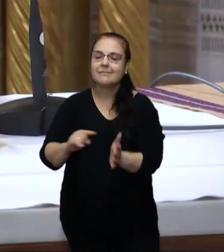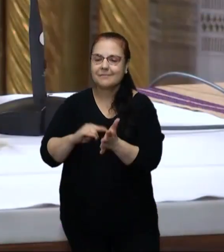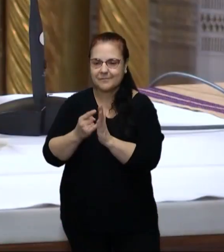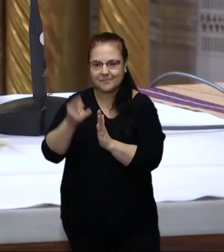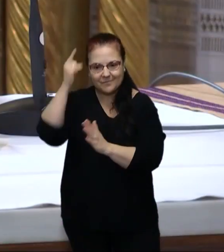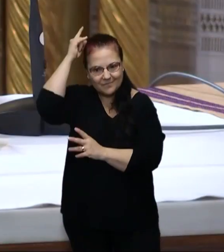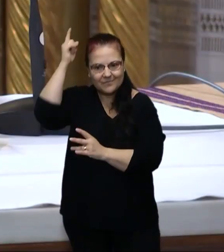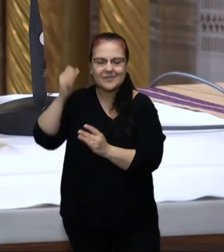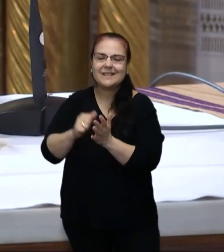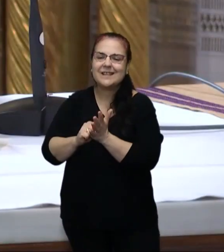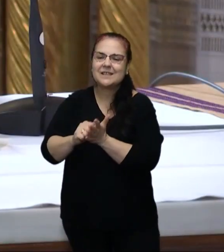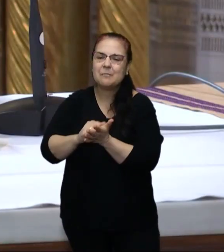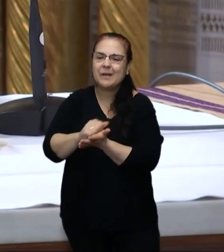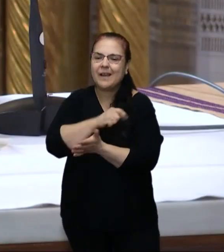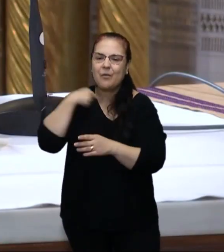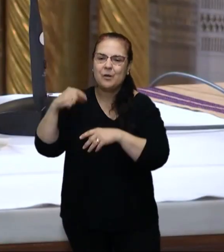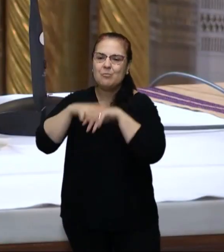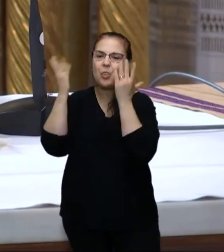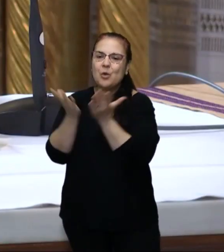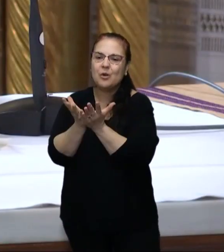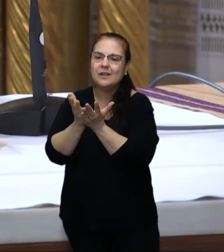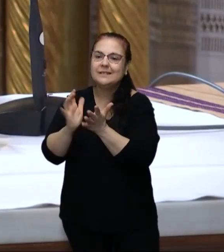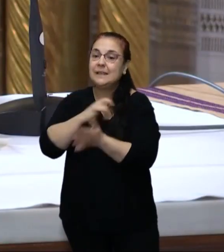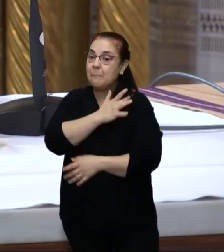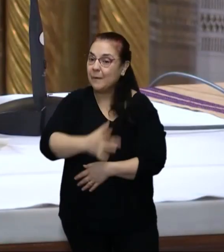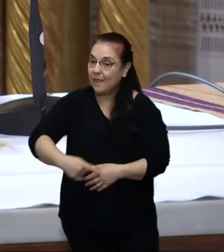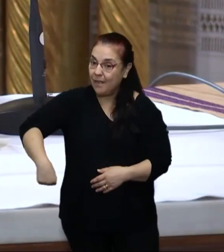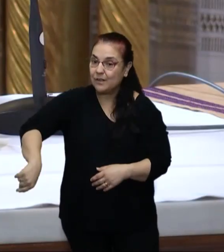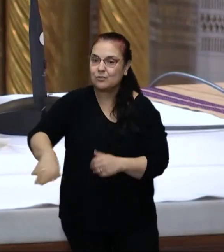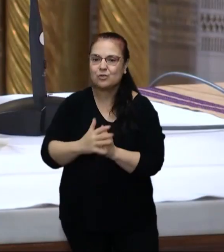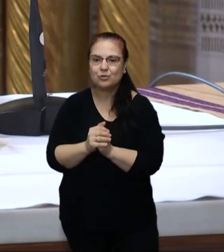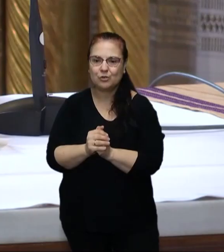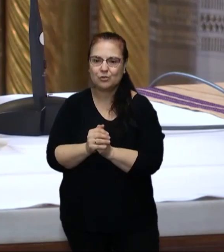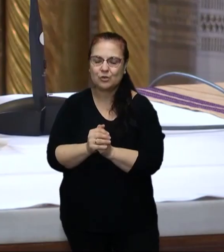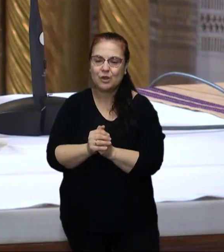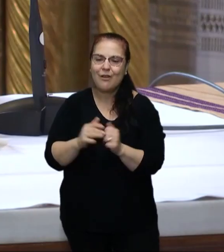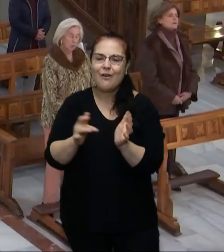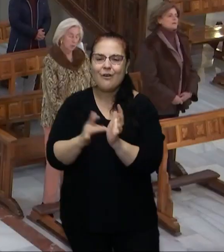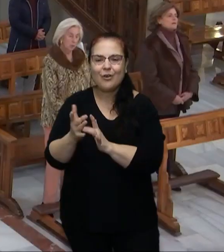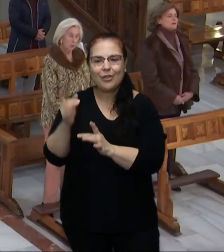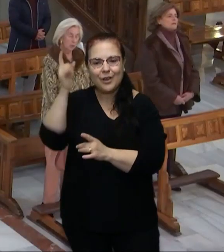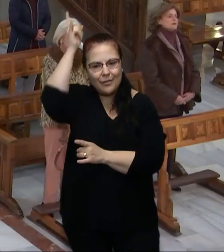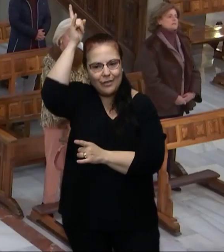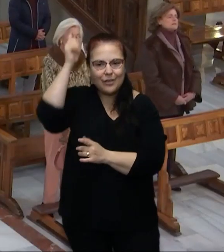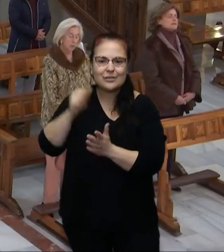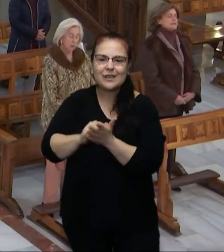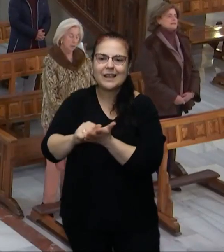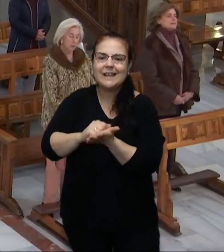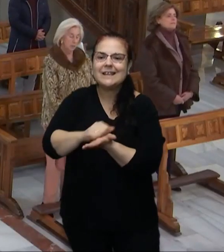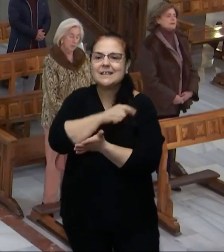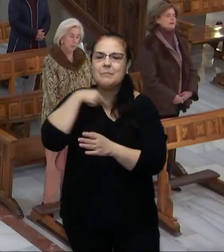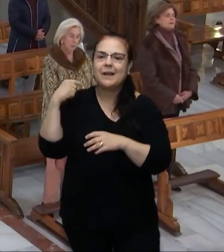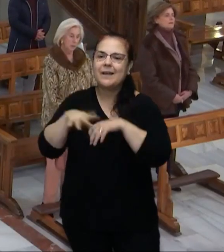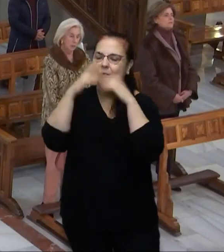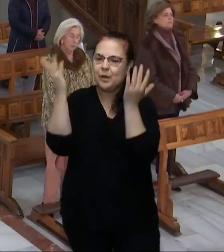Cordero de Dios, que quitas el pecado del mundo, ten piedad de nosotros.